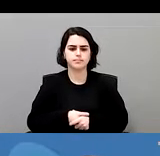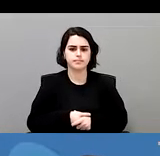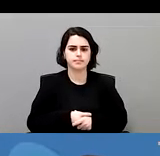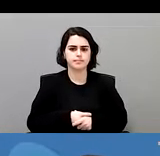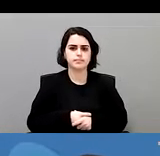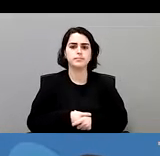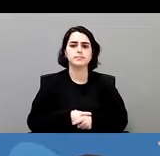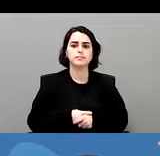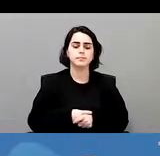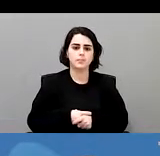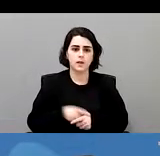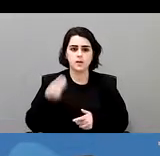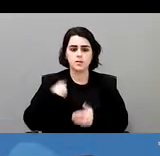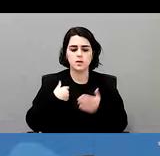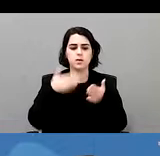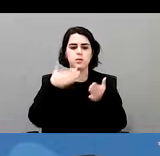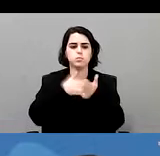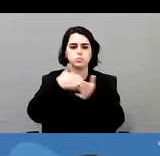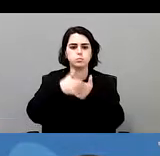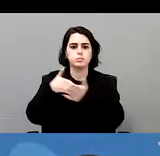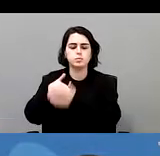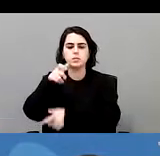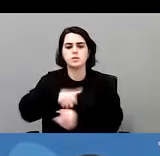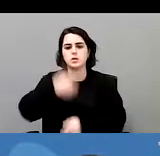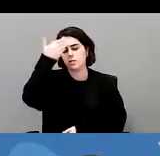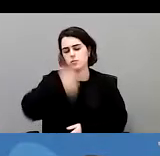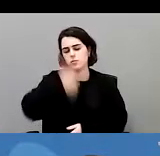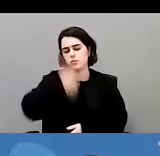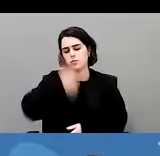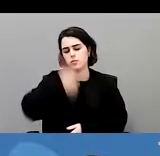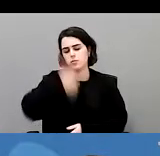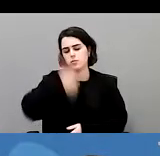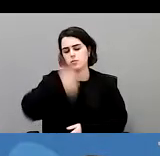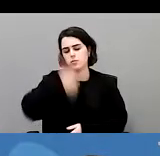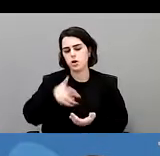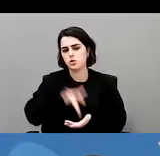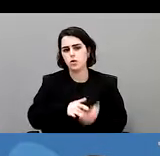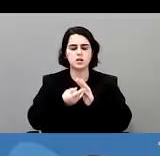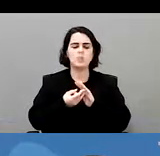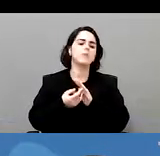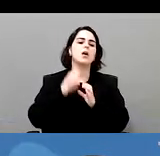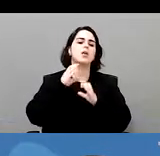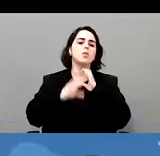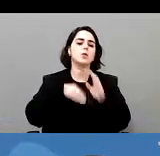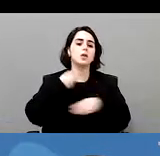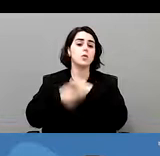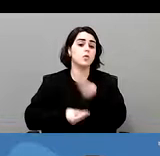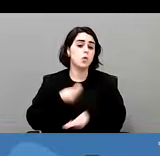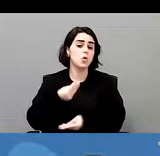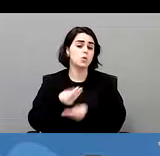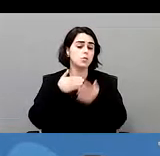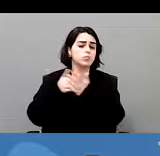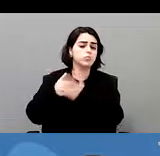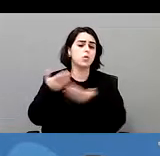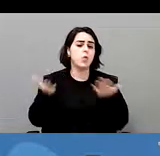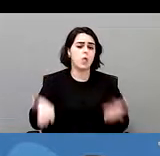En cuanto a los obstáculos a los que se han enfrentado las personas con parálisis cerebral para utilizar este sistema de comunicación, en primer